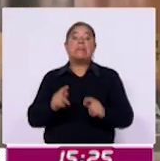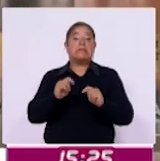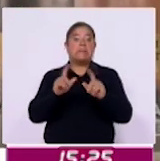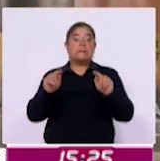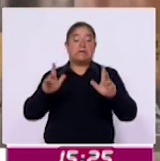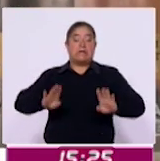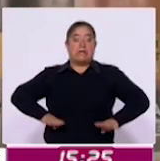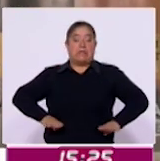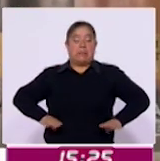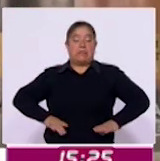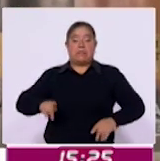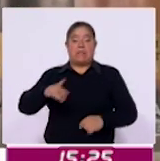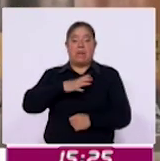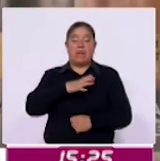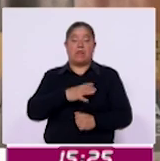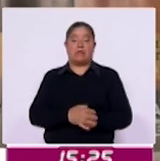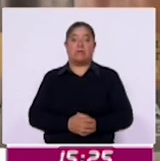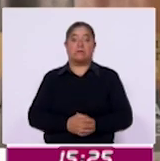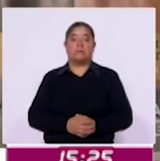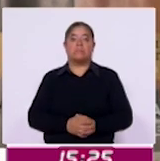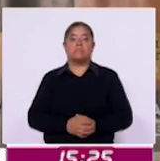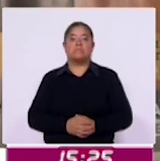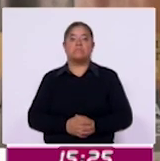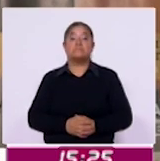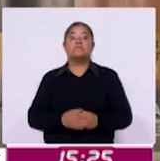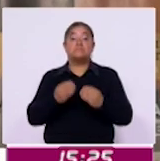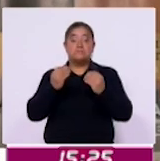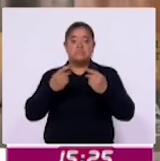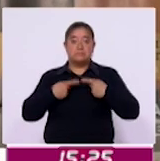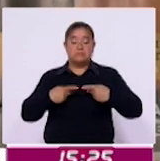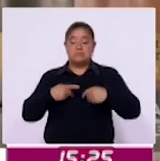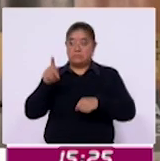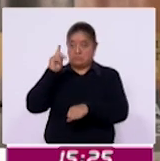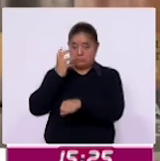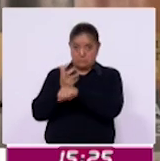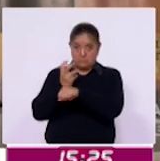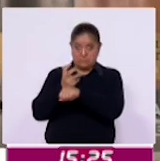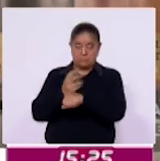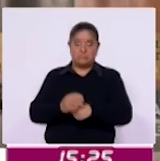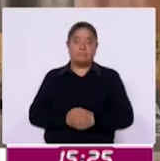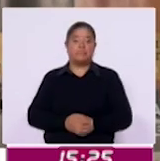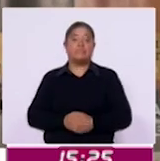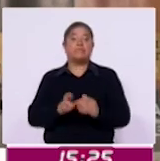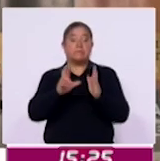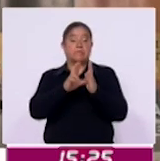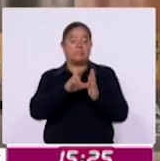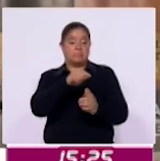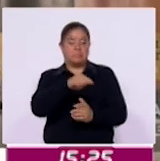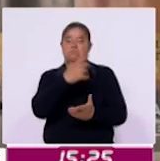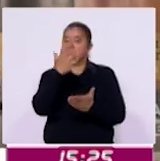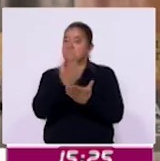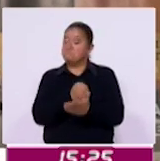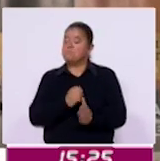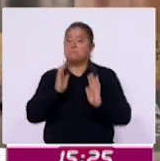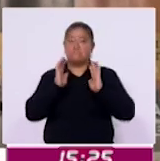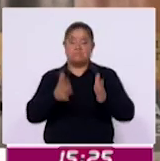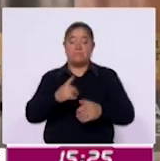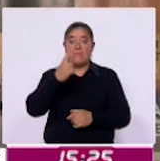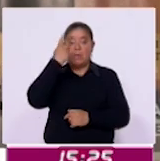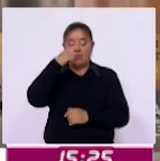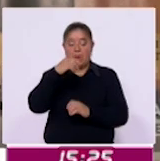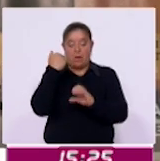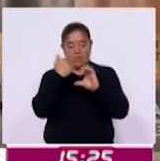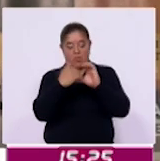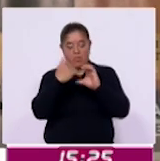se caracteriza por tener a varios connacionales en Estados Unidos y bueno, esta tarjeta tiene mucho éxito principalmente para el envío